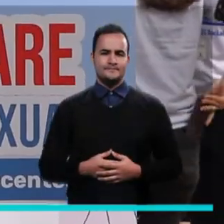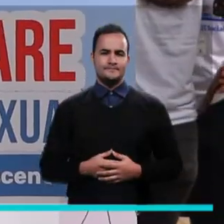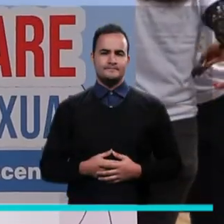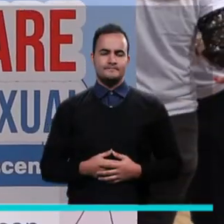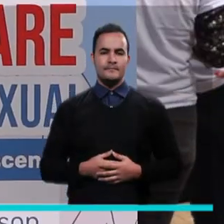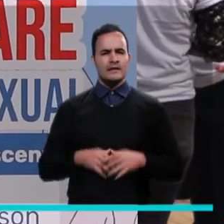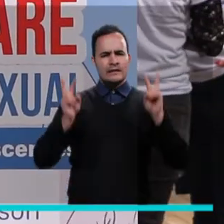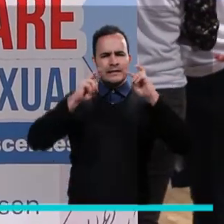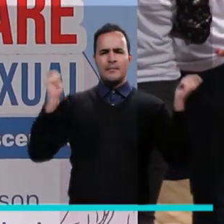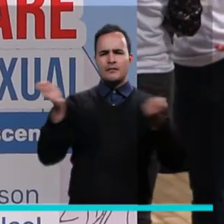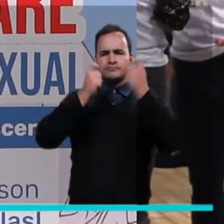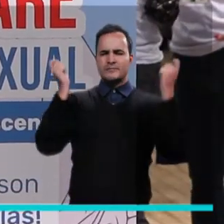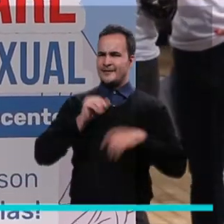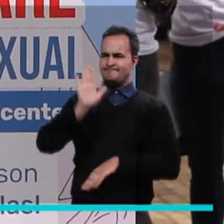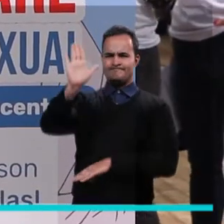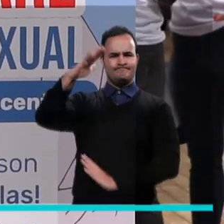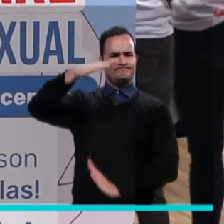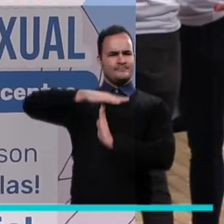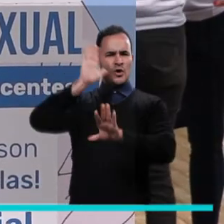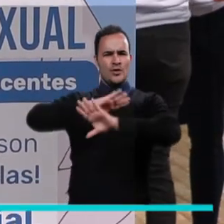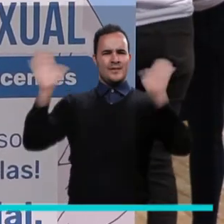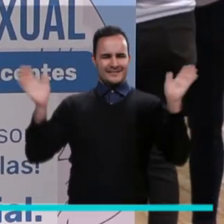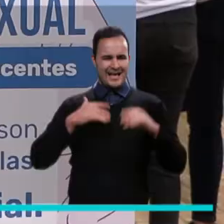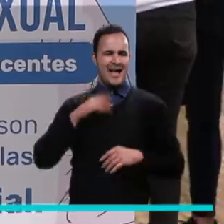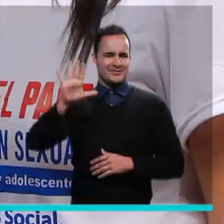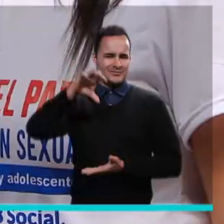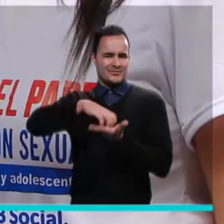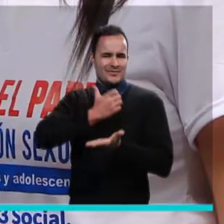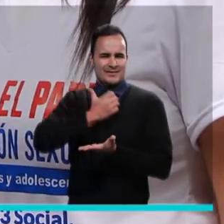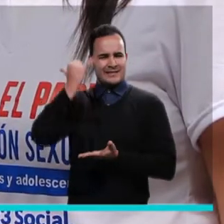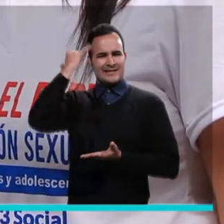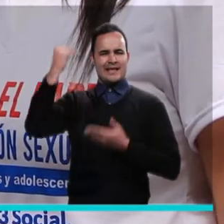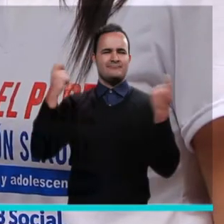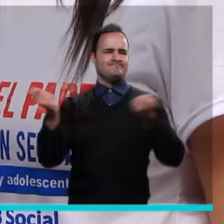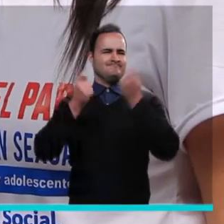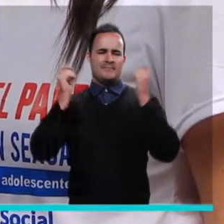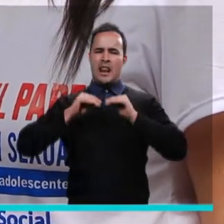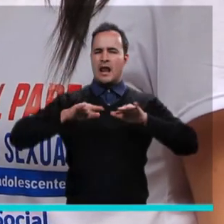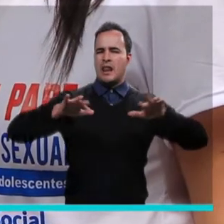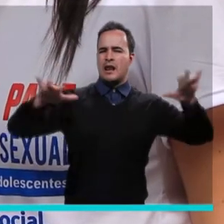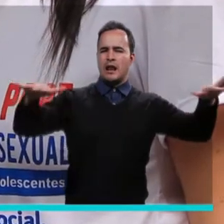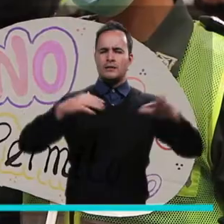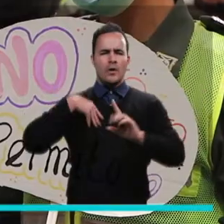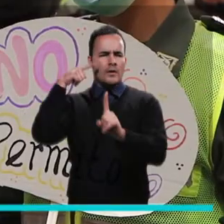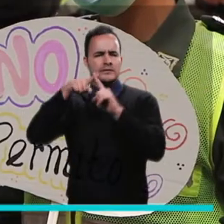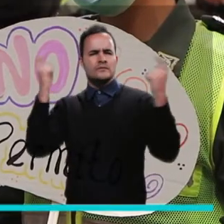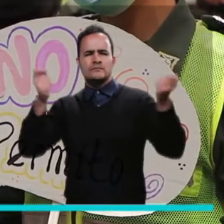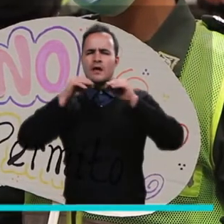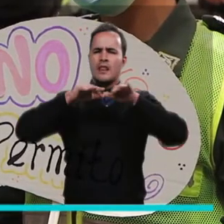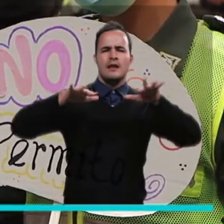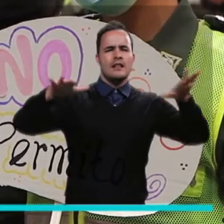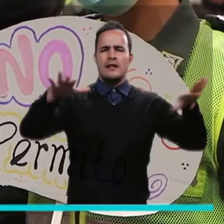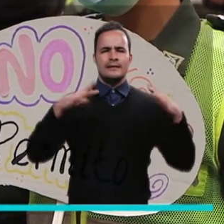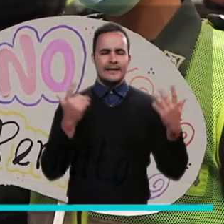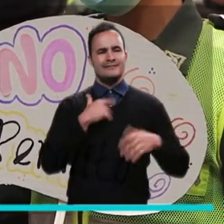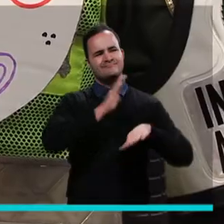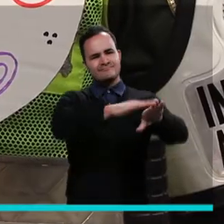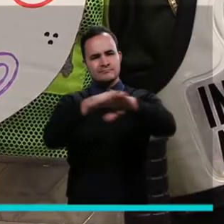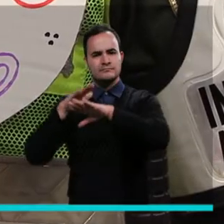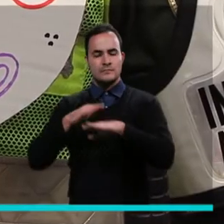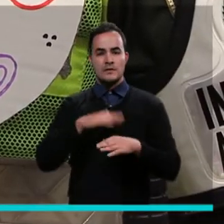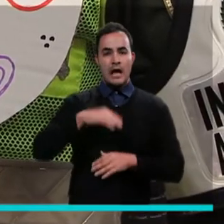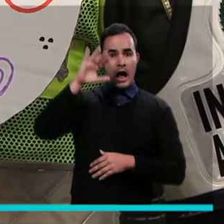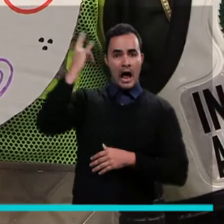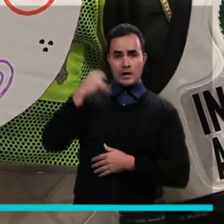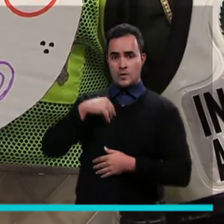Le pongo el pare es el nombre de la nueva campaña de la Alcaldía de Medellín Futuro, que busca sensibilizar a la ciudadanía en contra